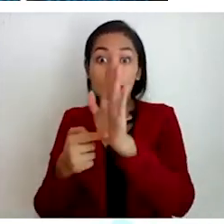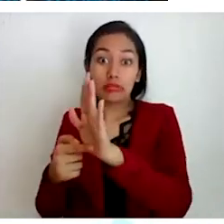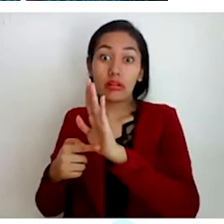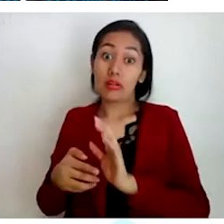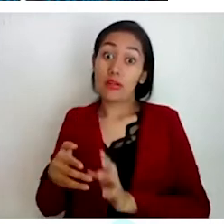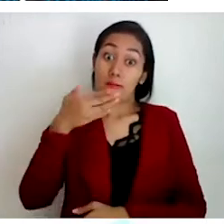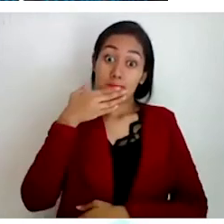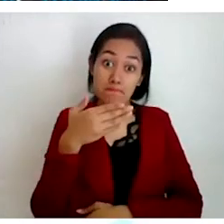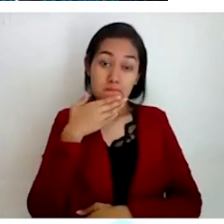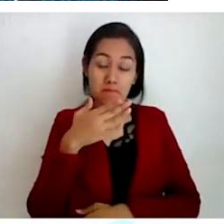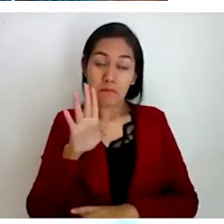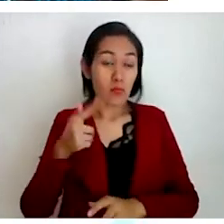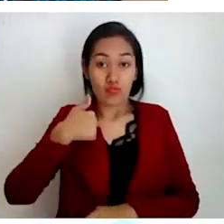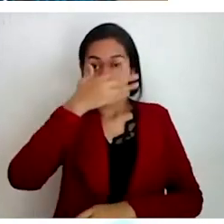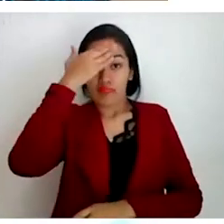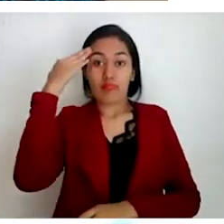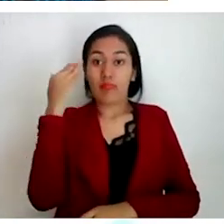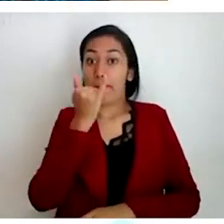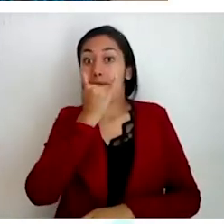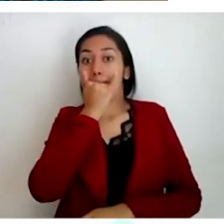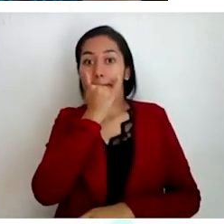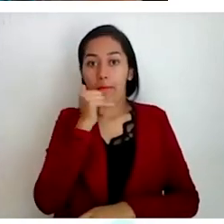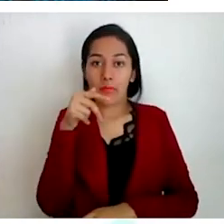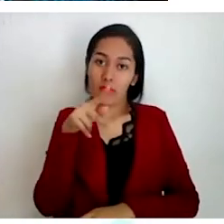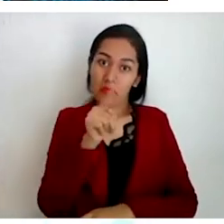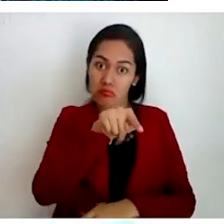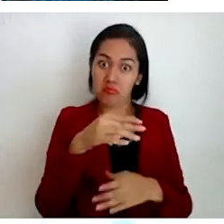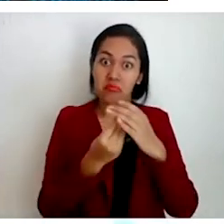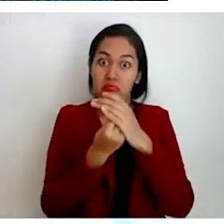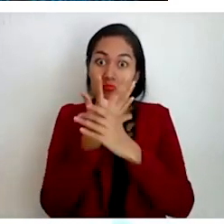dato, lo reviso. Y sobre